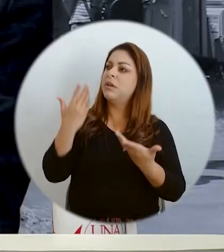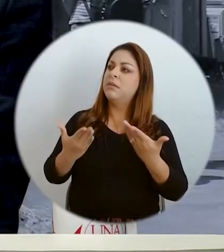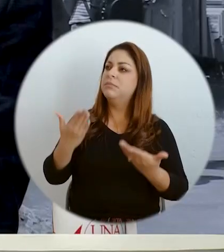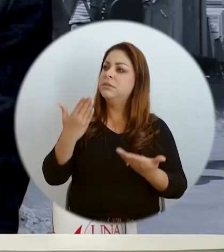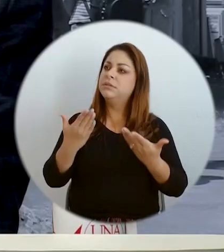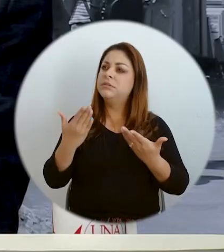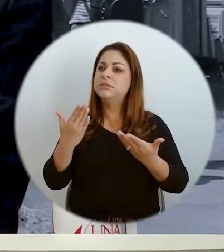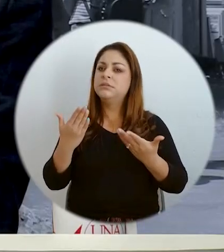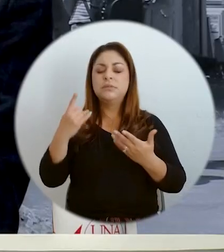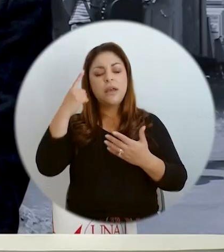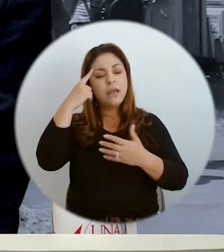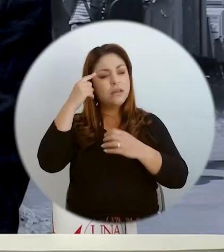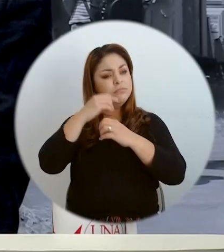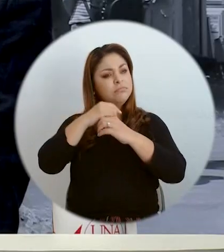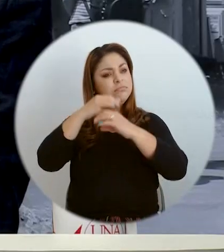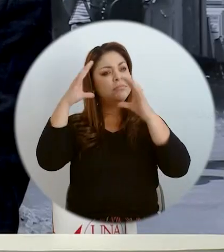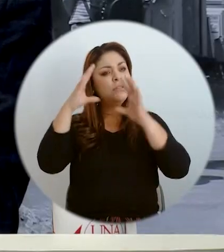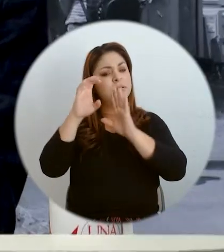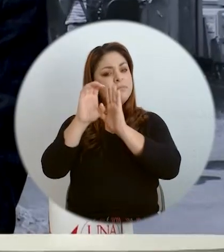cierta estética,